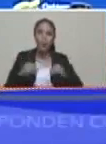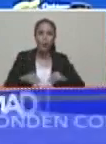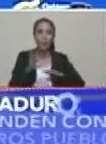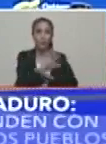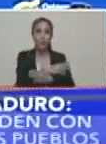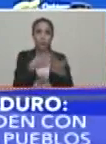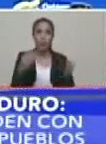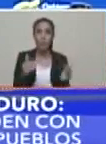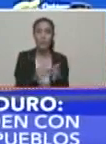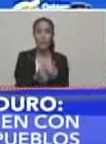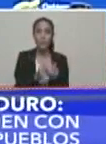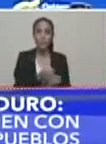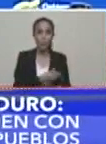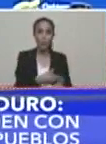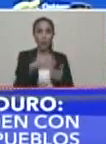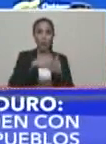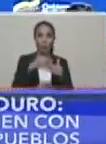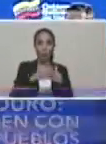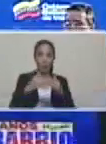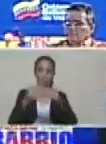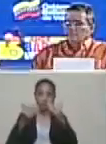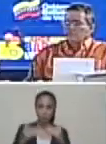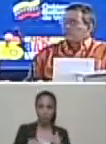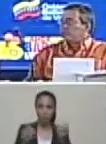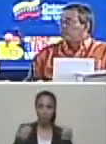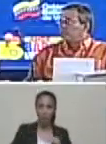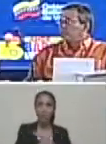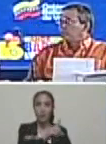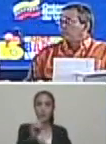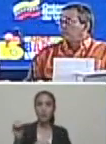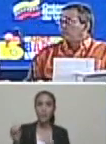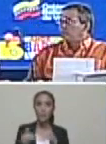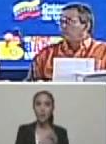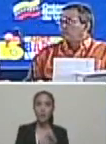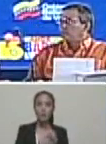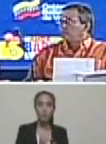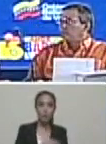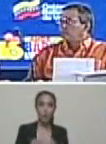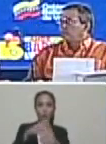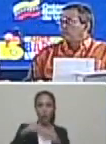19.000 millones de dólares, 20.000 millones de dólares más, ya llevamos 100.000 millones de dólares.